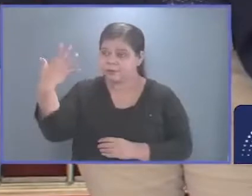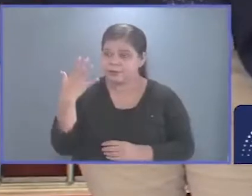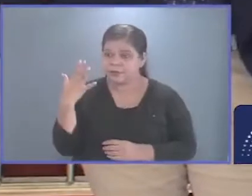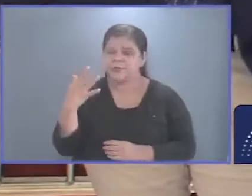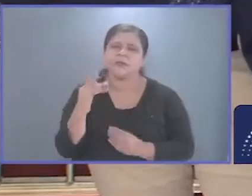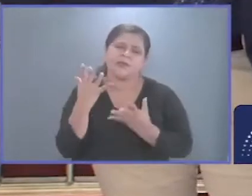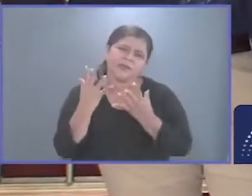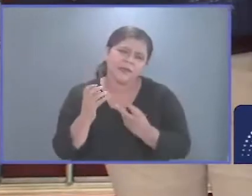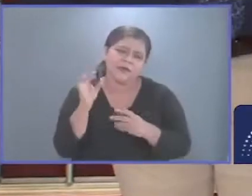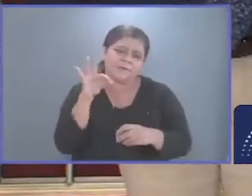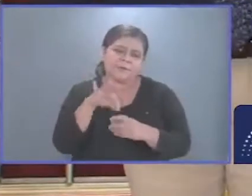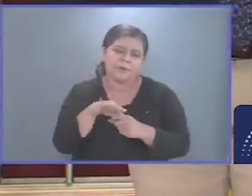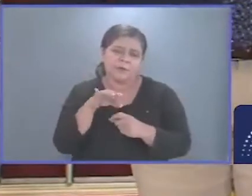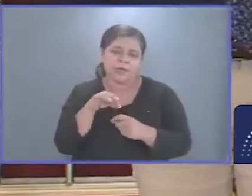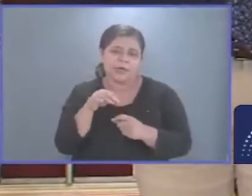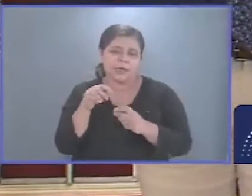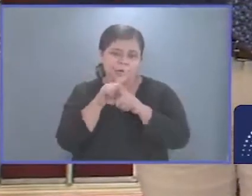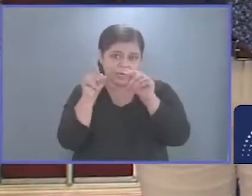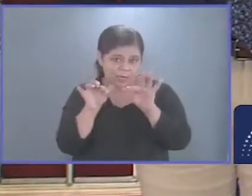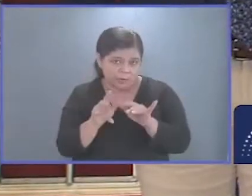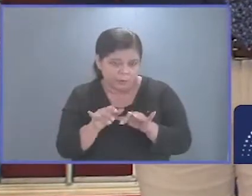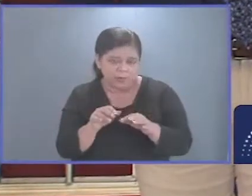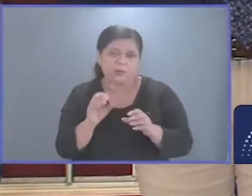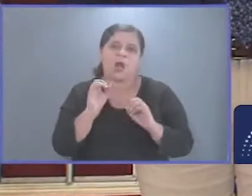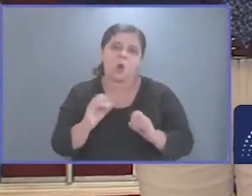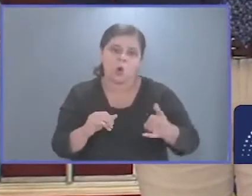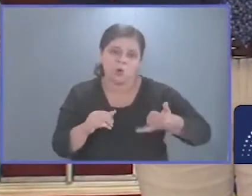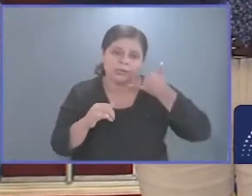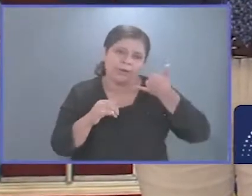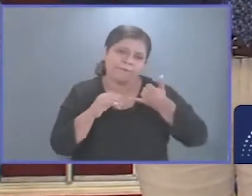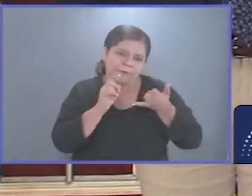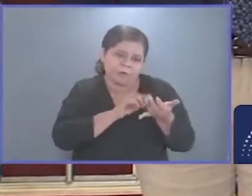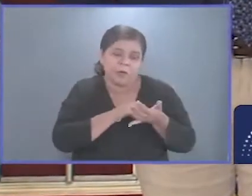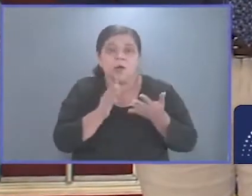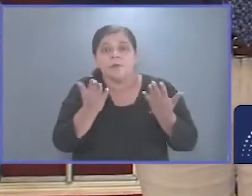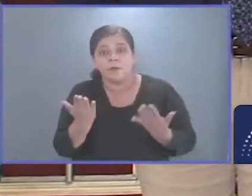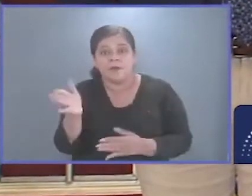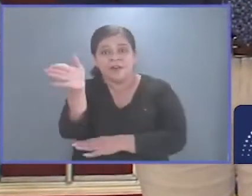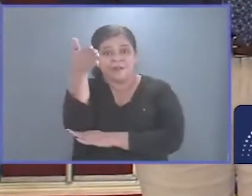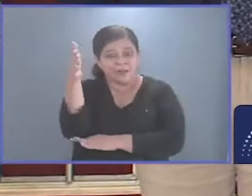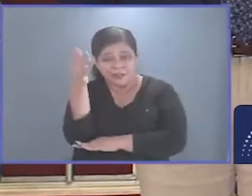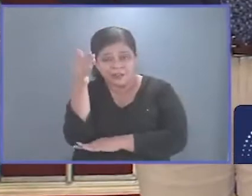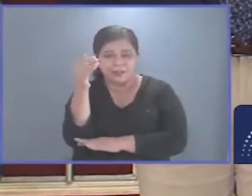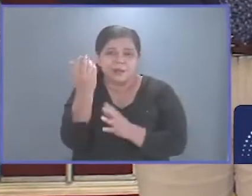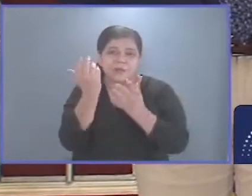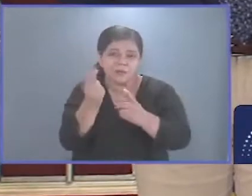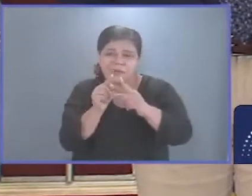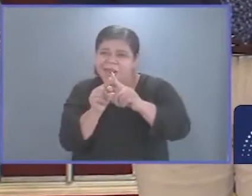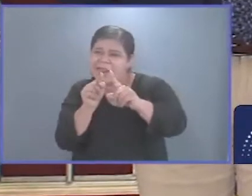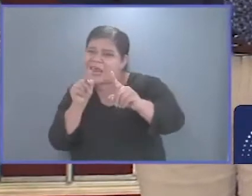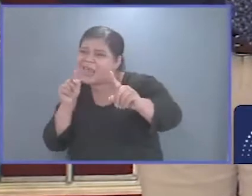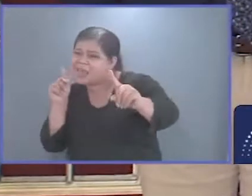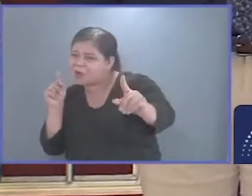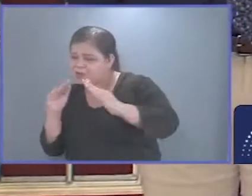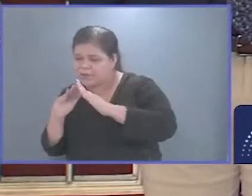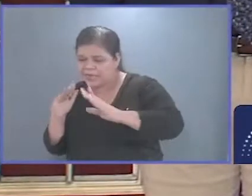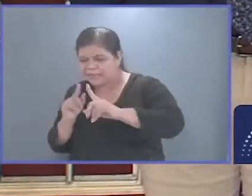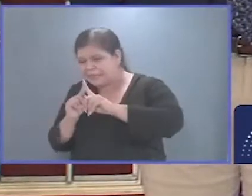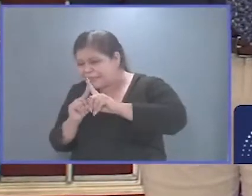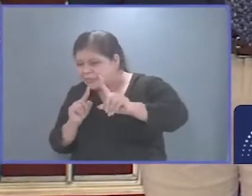les gustaría votar de manera electrónica y en línea, porque los consulados y la mayoría de los lugares cercanos les quedan